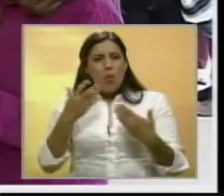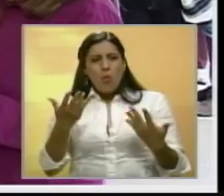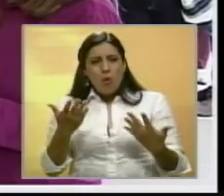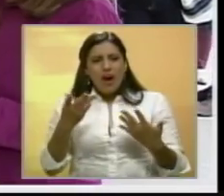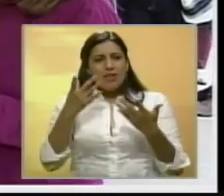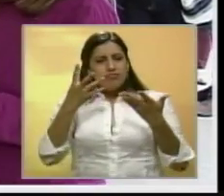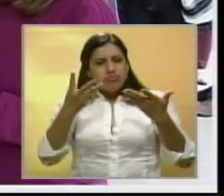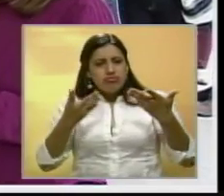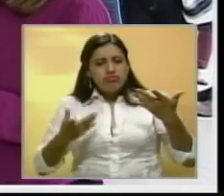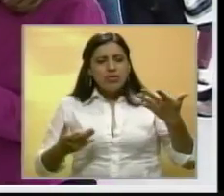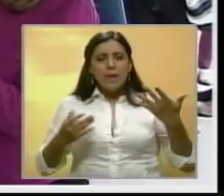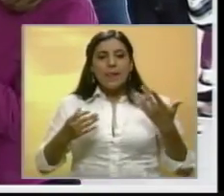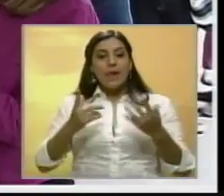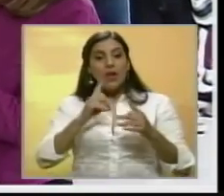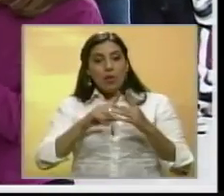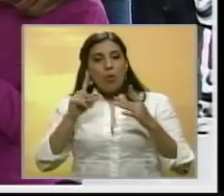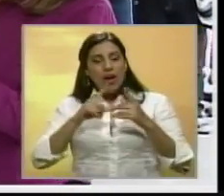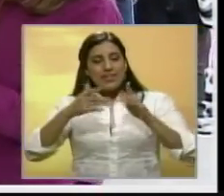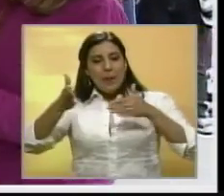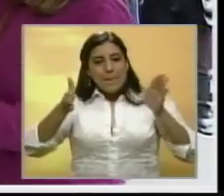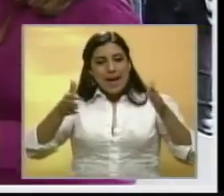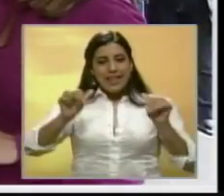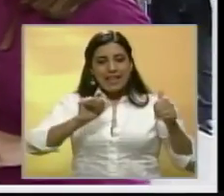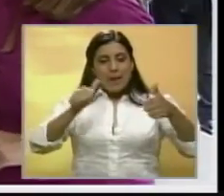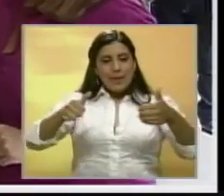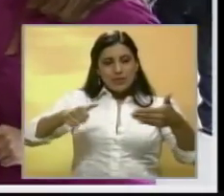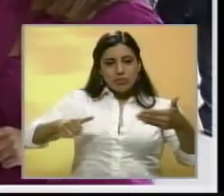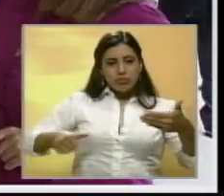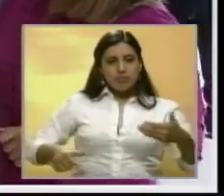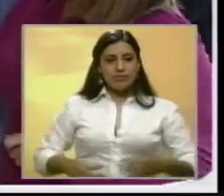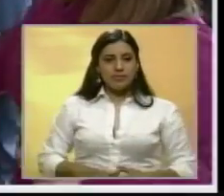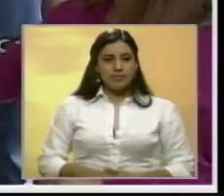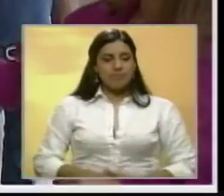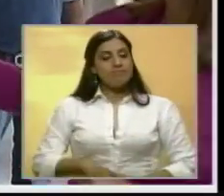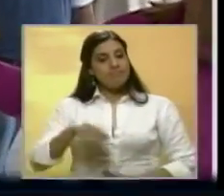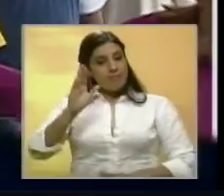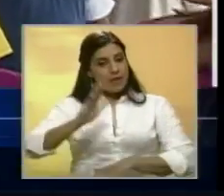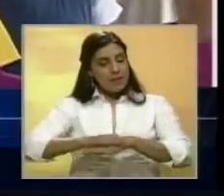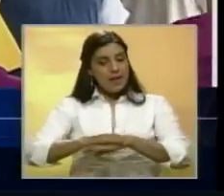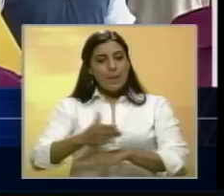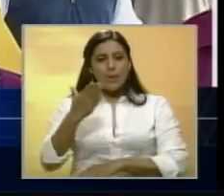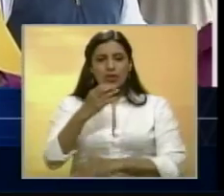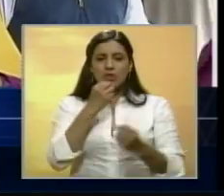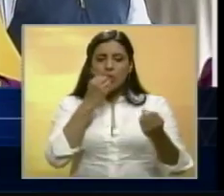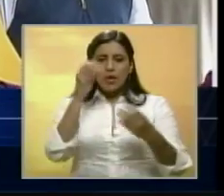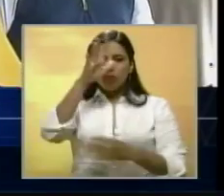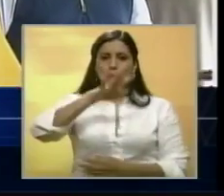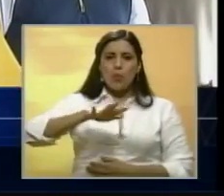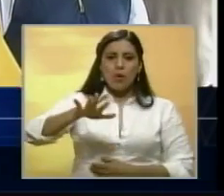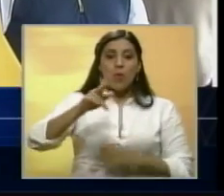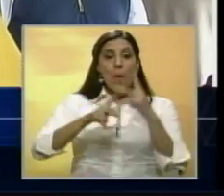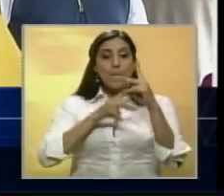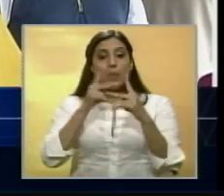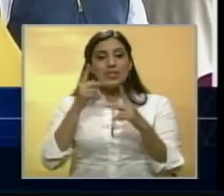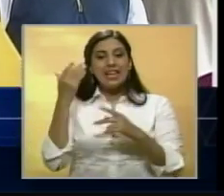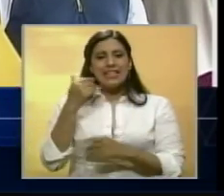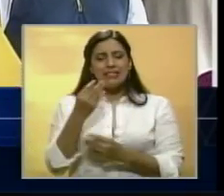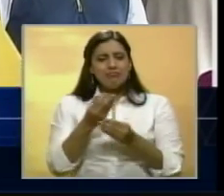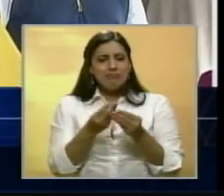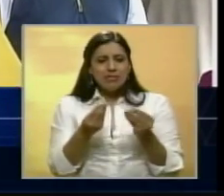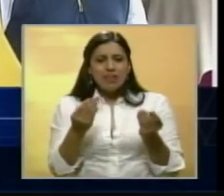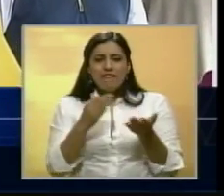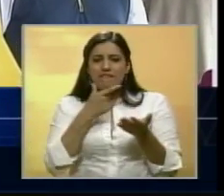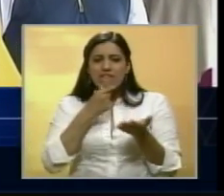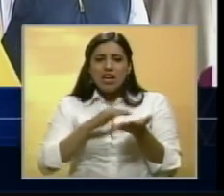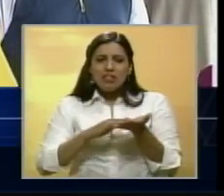son los detalles y cuántas máquinas están activadas en este centro de votación. Mira, importante decirle a nuestro pueblo que un proceso que era muy sencillo,